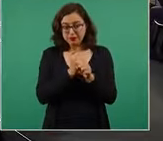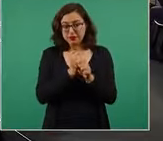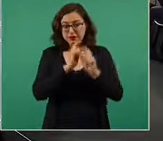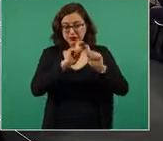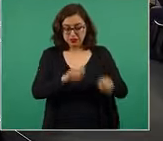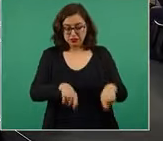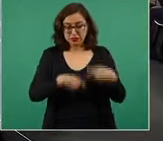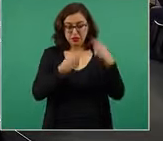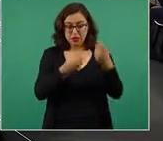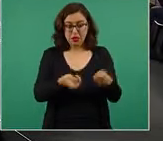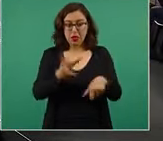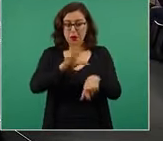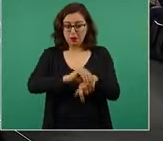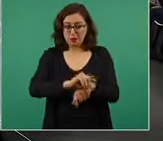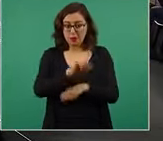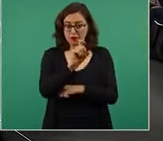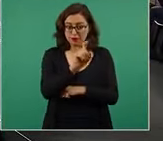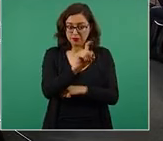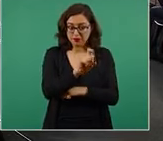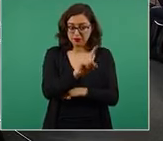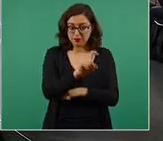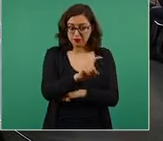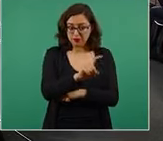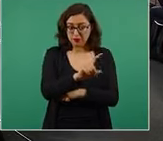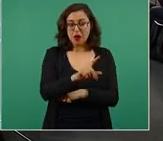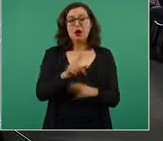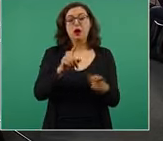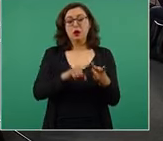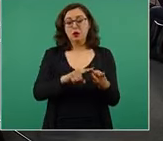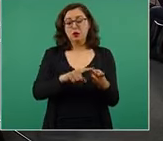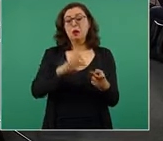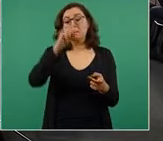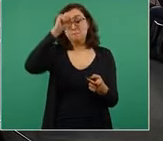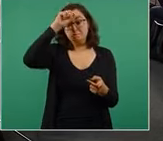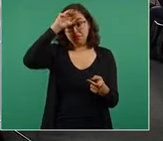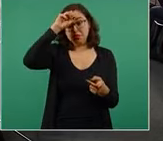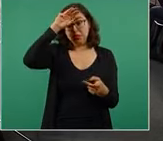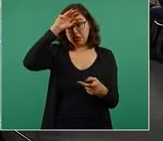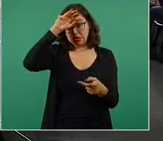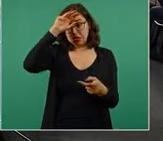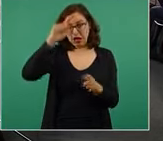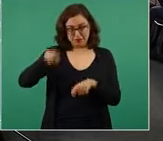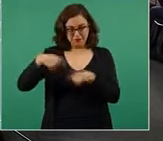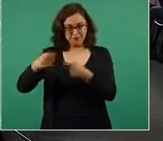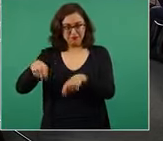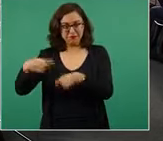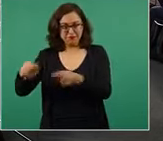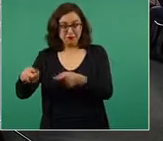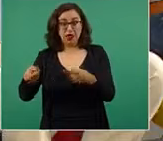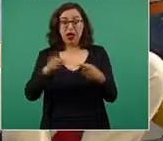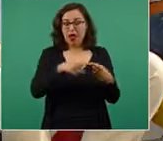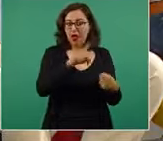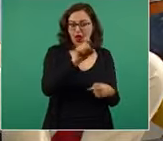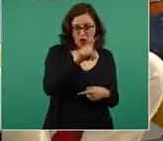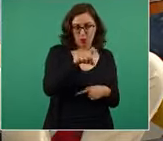del agua? Porque como en el caso de la minería, también se concesionaron pozos, muchos pozos. Aquí le traigo un caso de